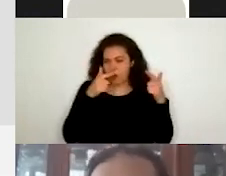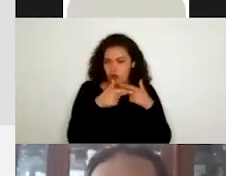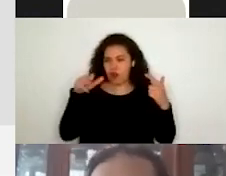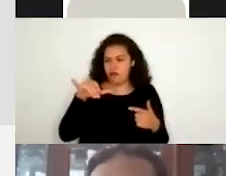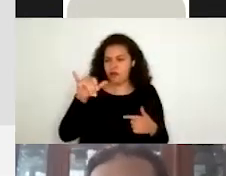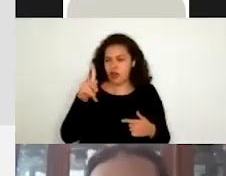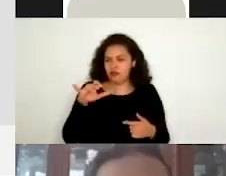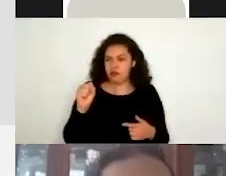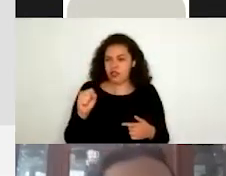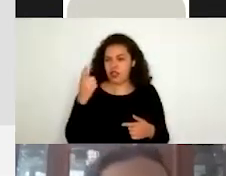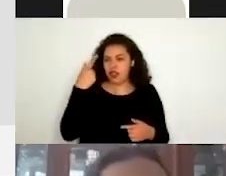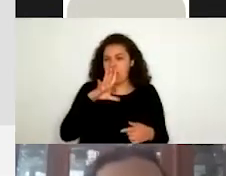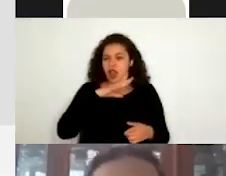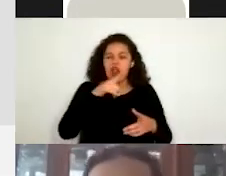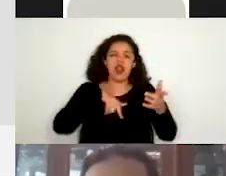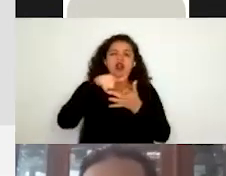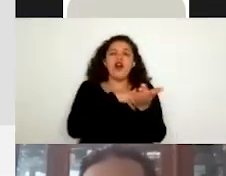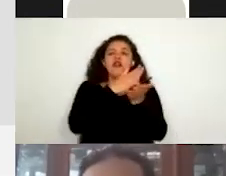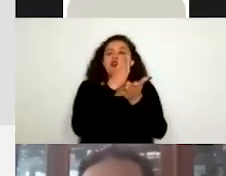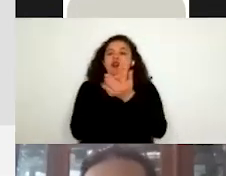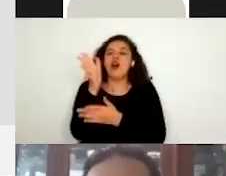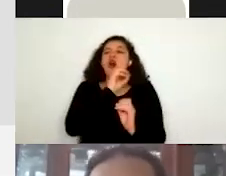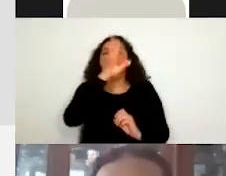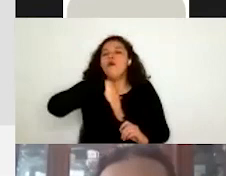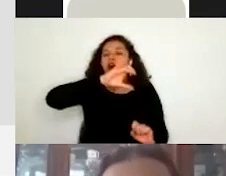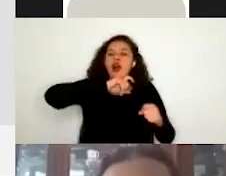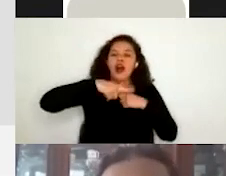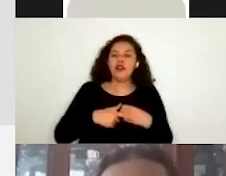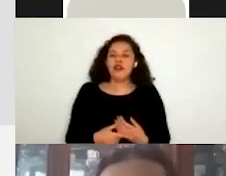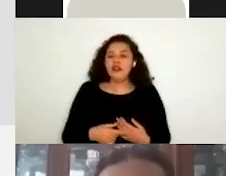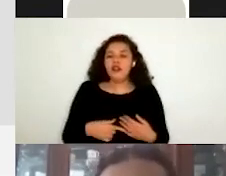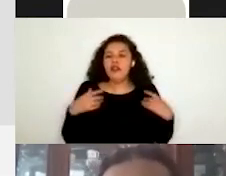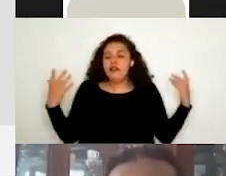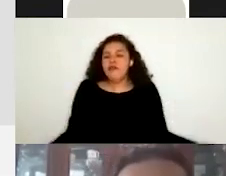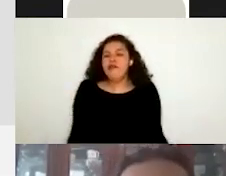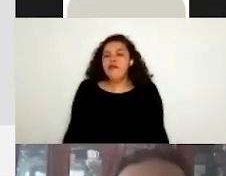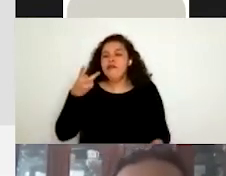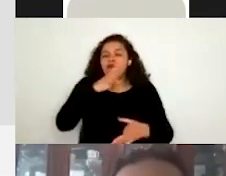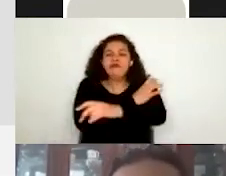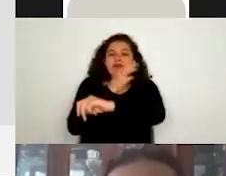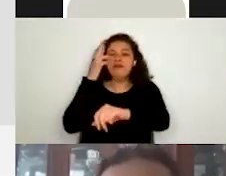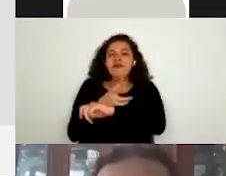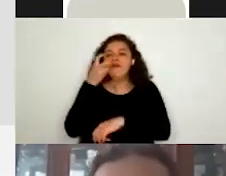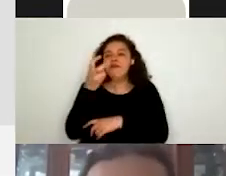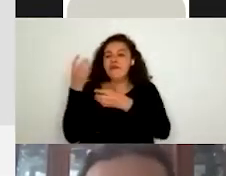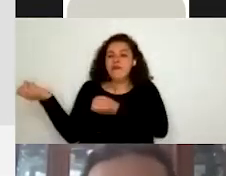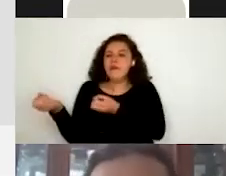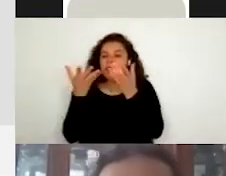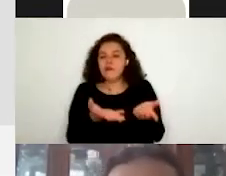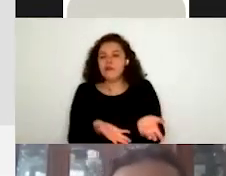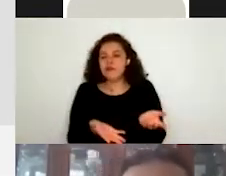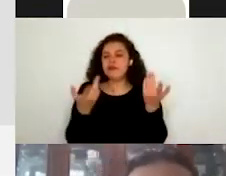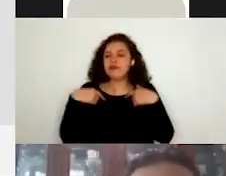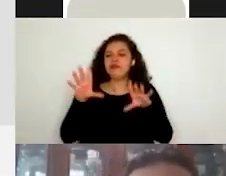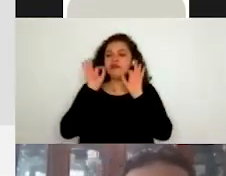Si ustedes abren una dirección o buscan una dirección, les va a dar estas coordenadas. Y nos los piden en este